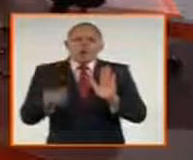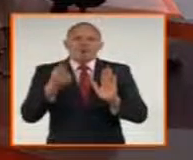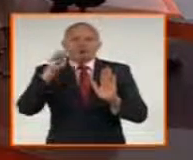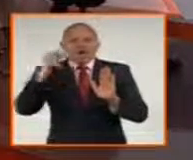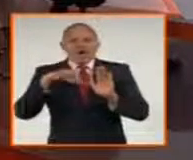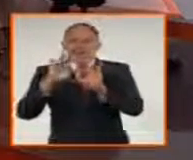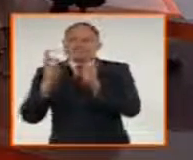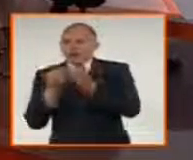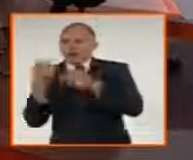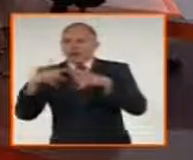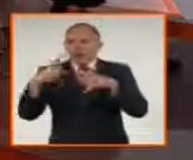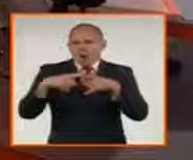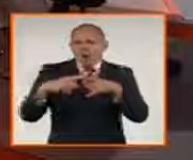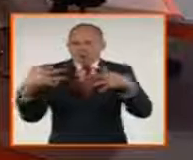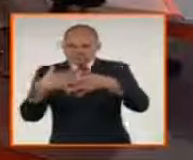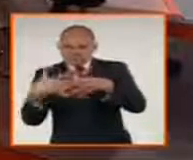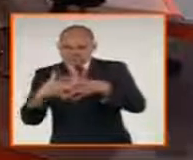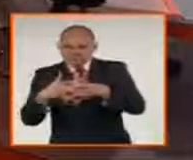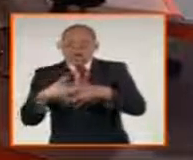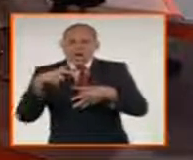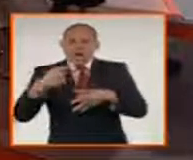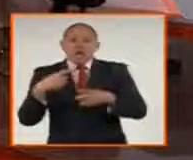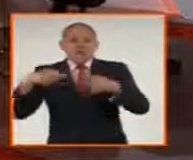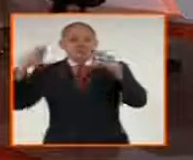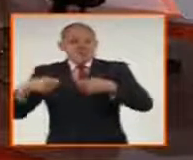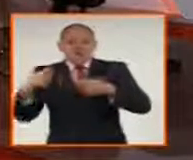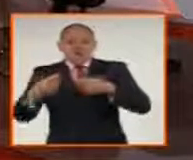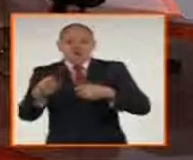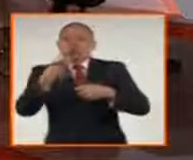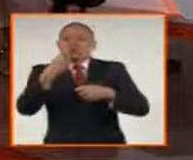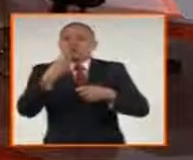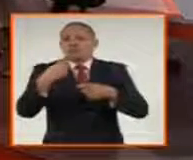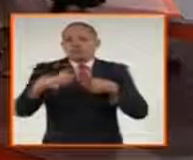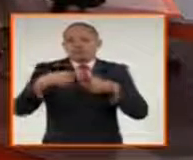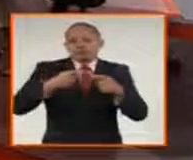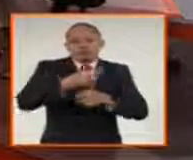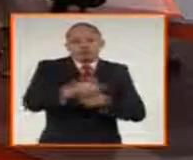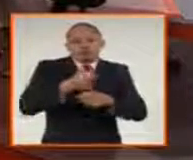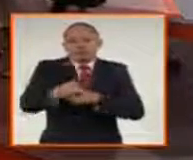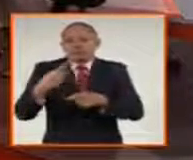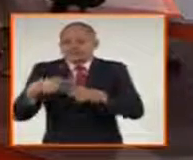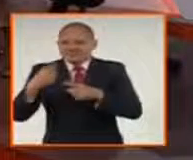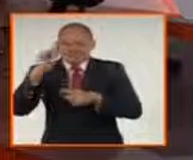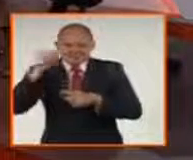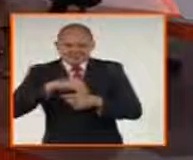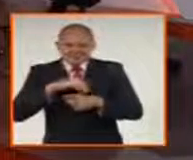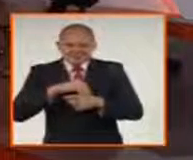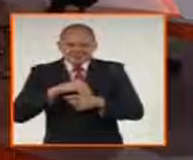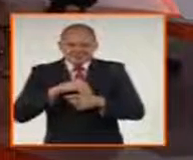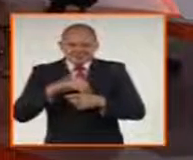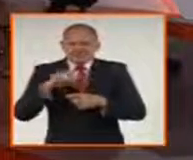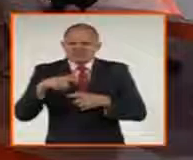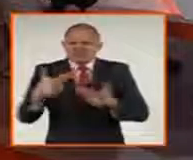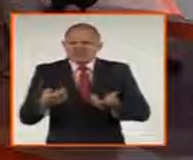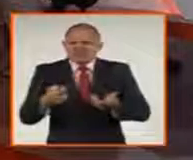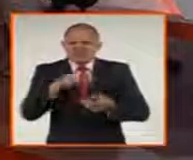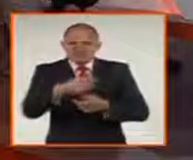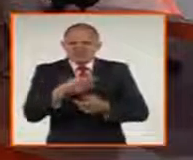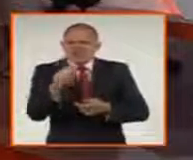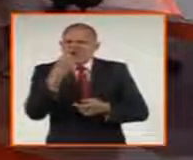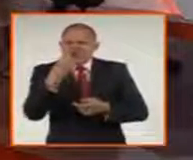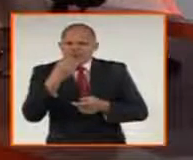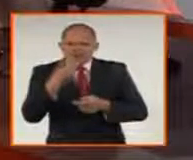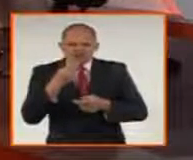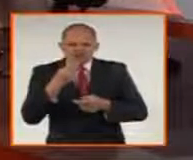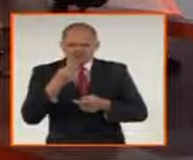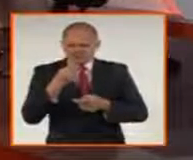tratar este tema porque así está recogido en el código. Decía yo, pero alimentos, parentesco, ¿qué